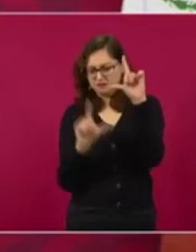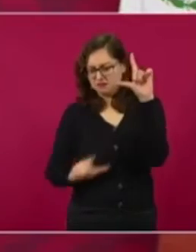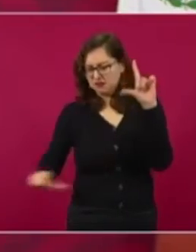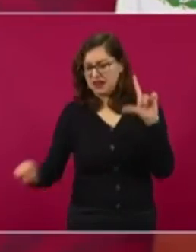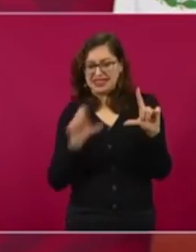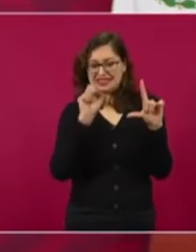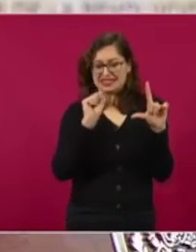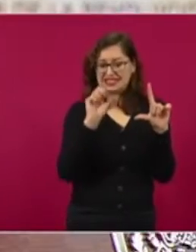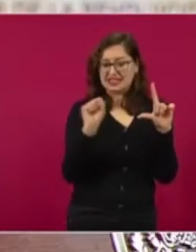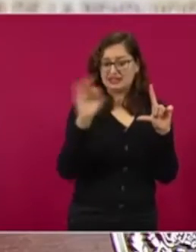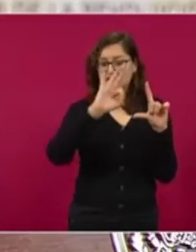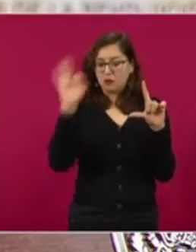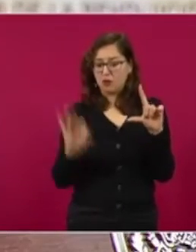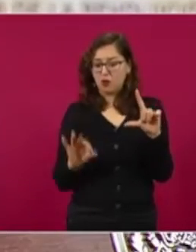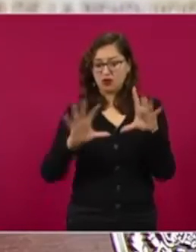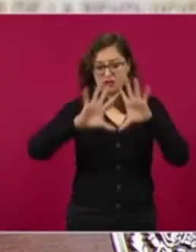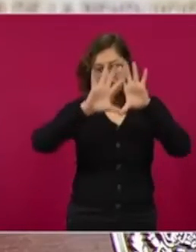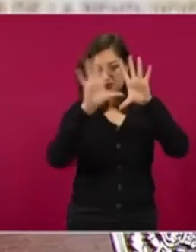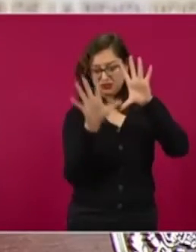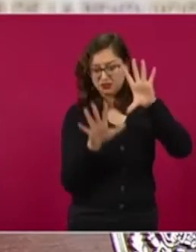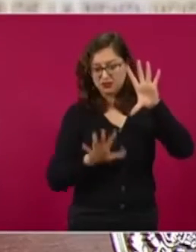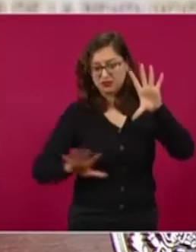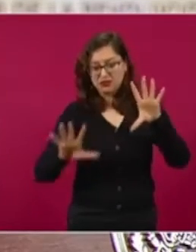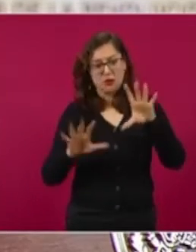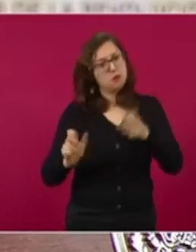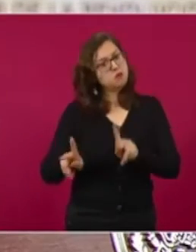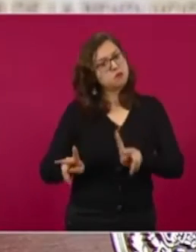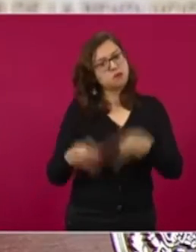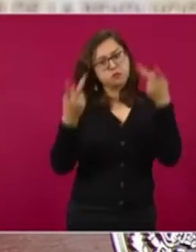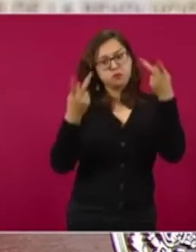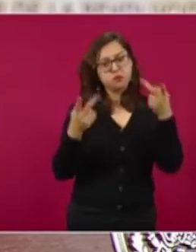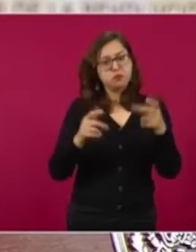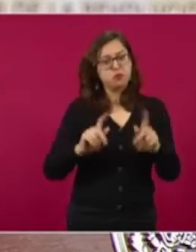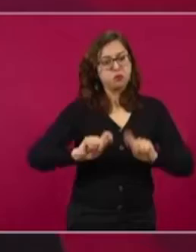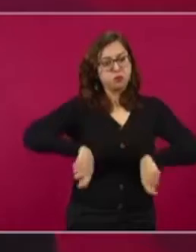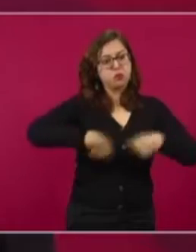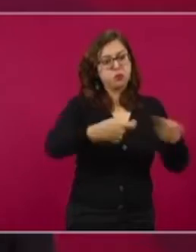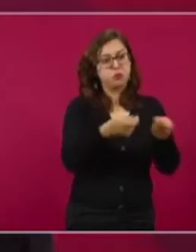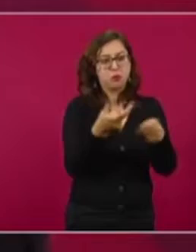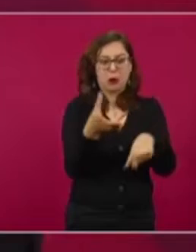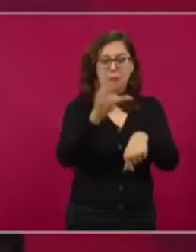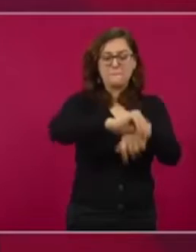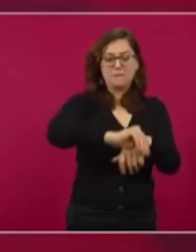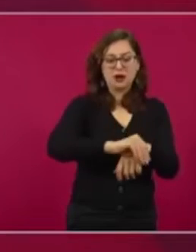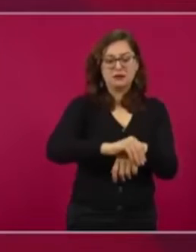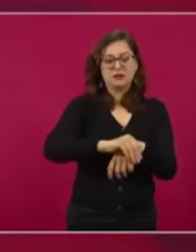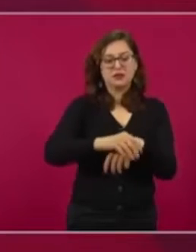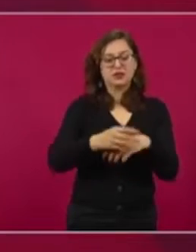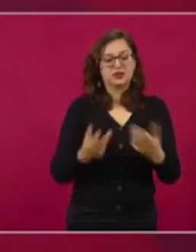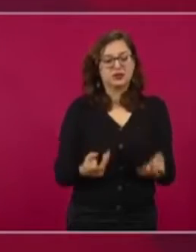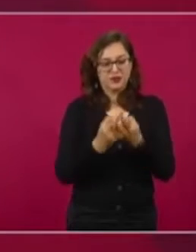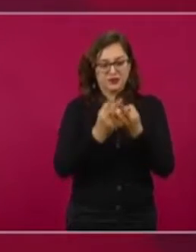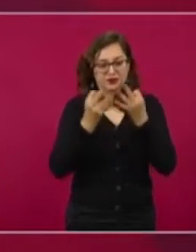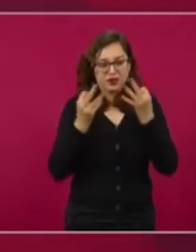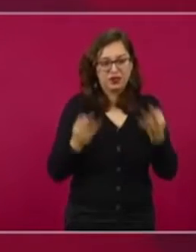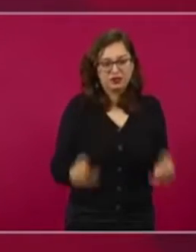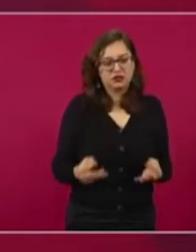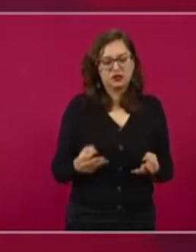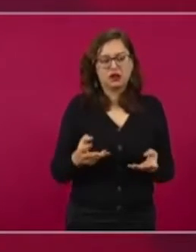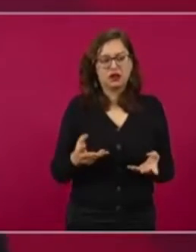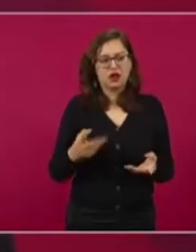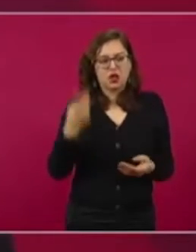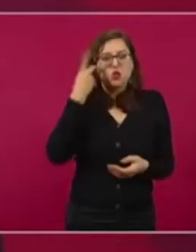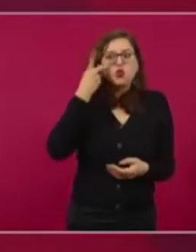nacional. Estados casi completos. Los propietarios de la tierra ni siquiera se